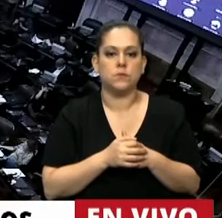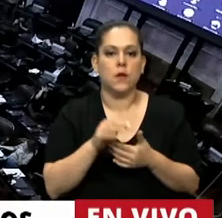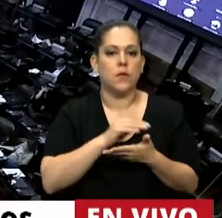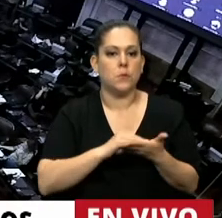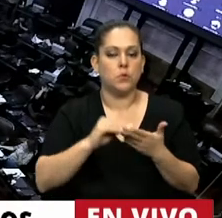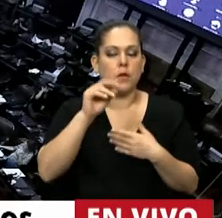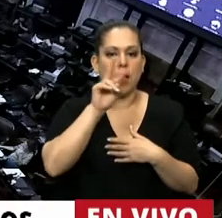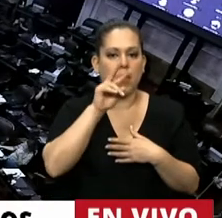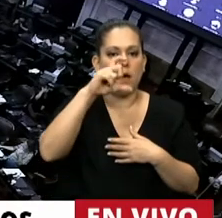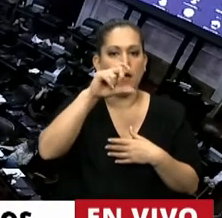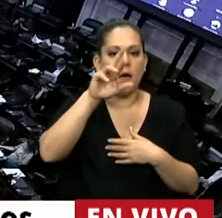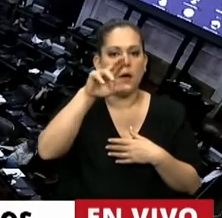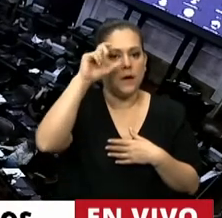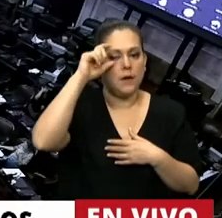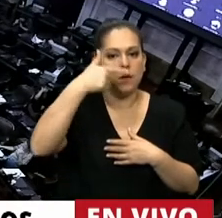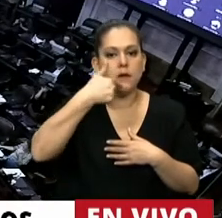Diputada Cresto.